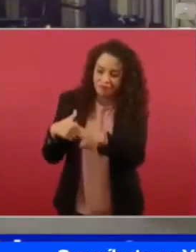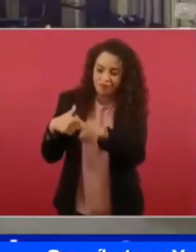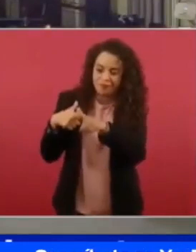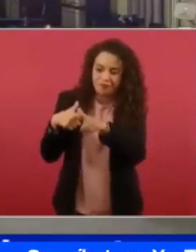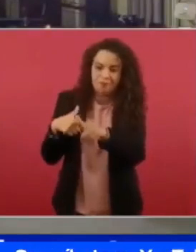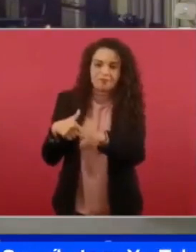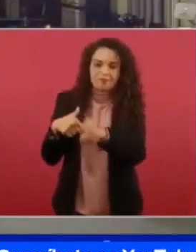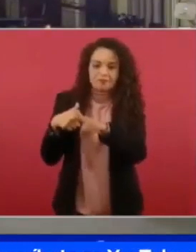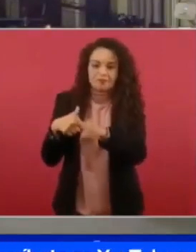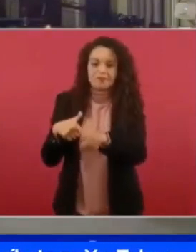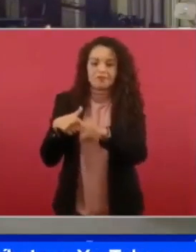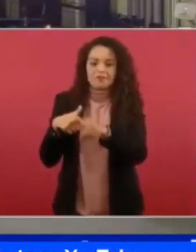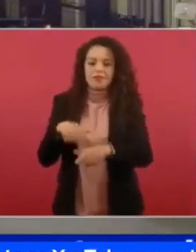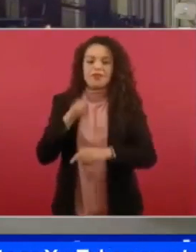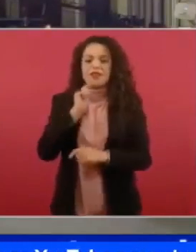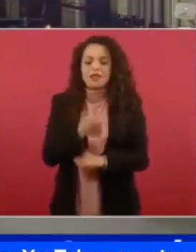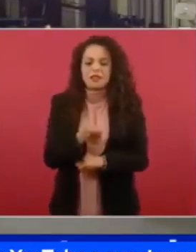alimentando